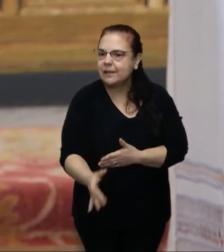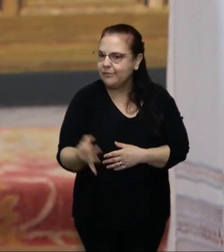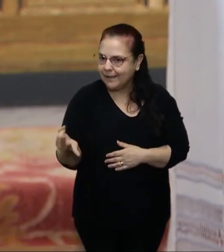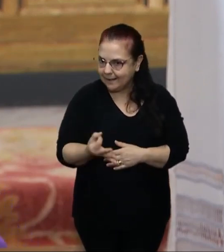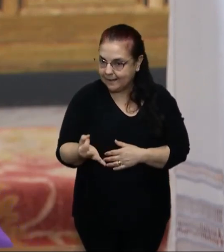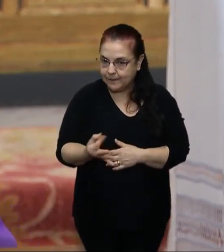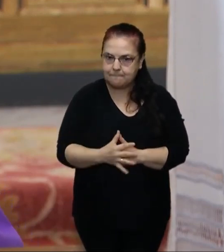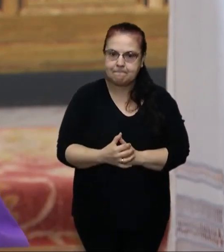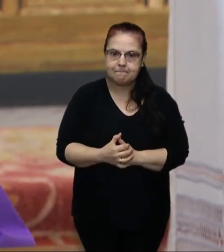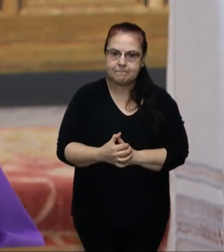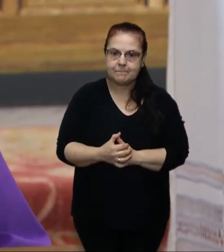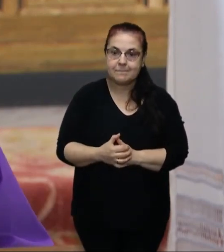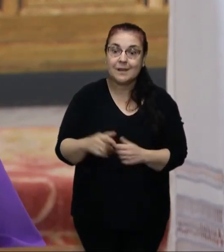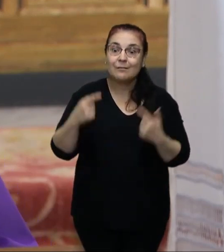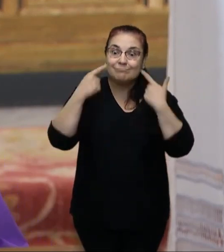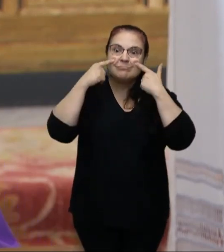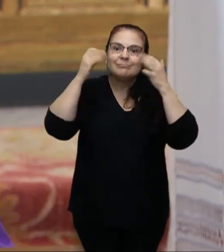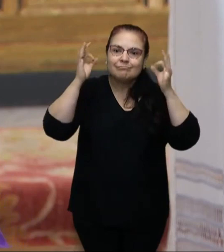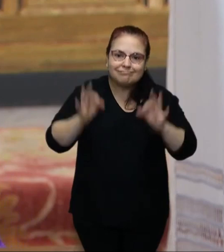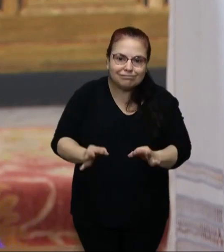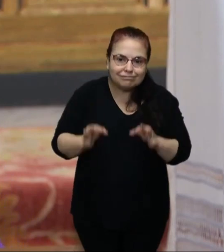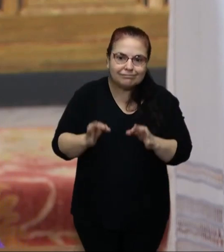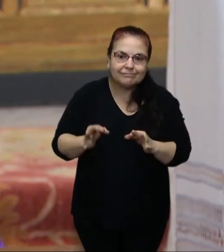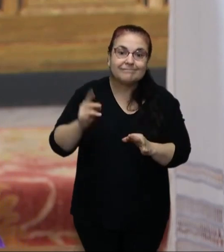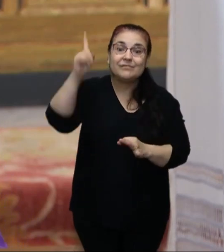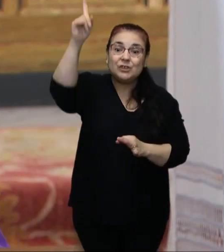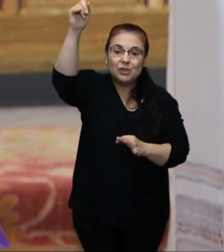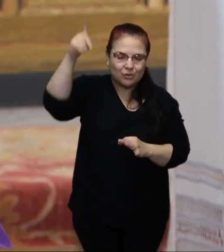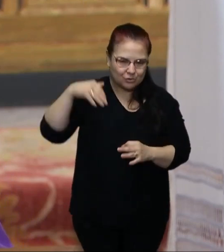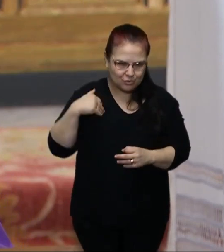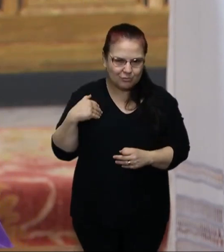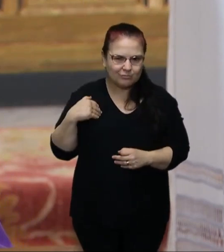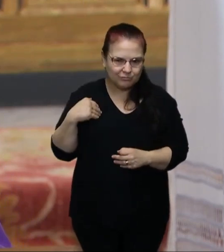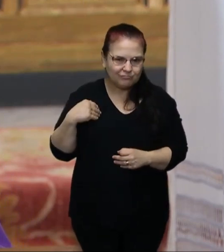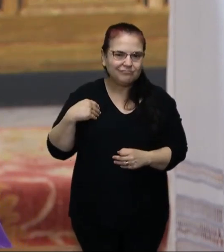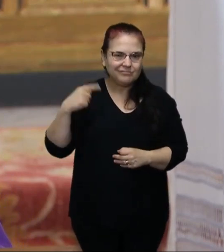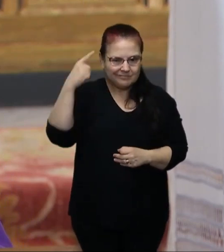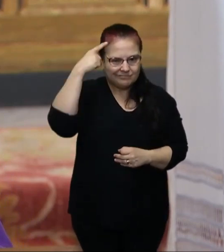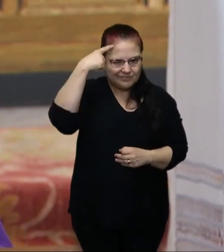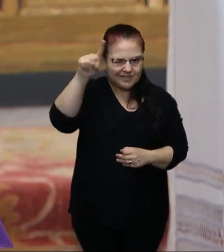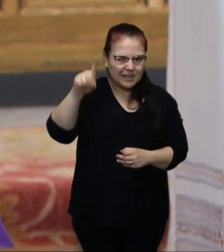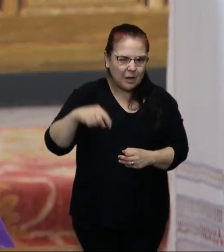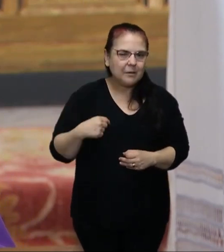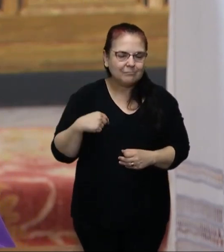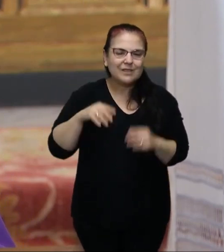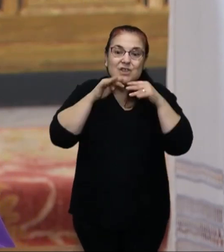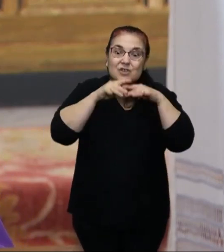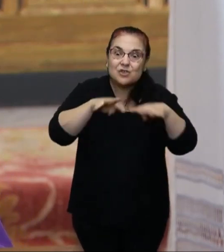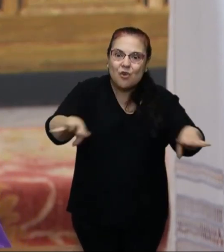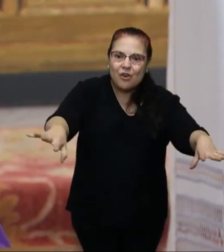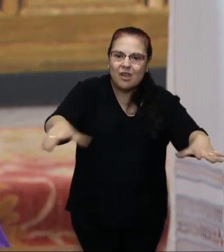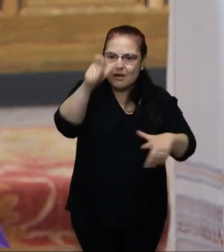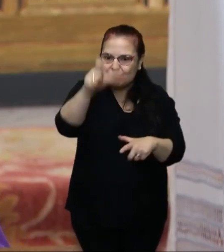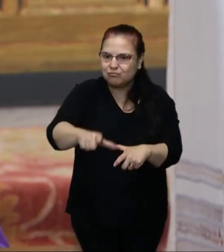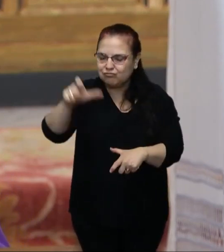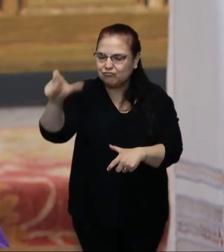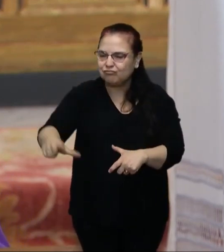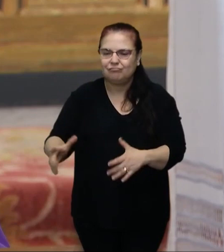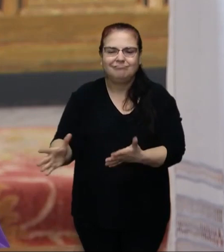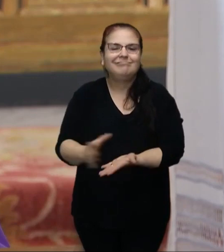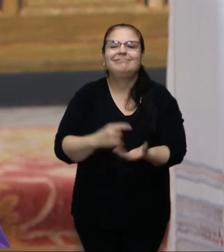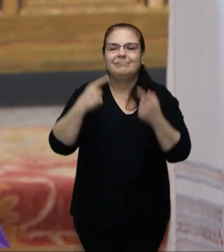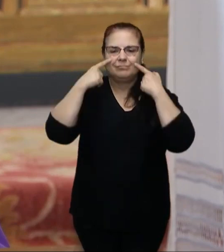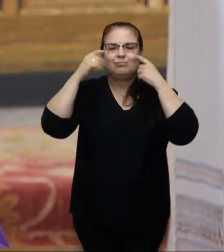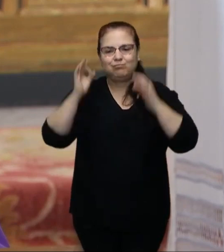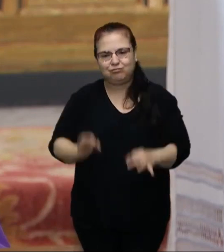tal la seguridad de que Dios está detrás de toda la historia humana que con toda